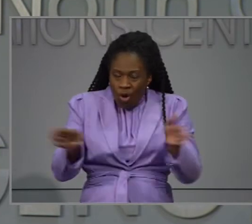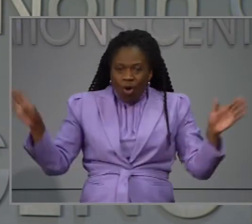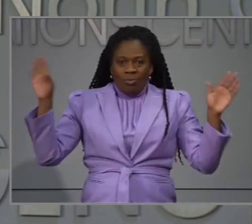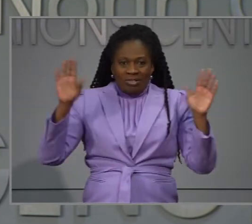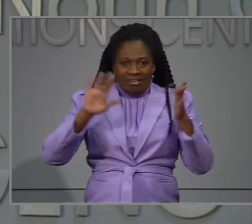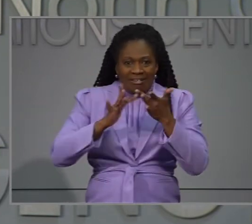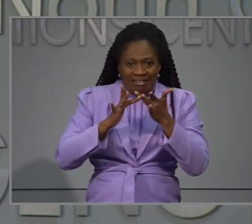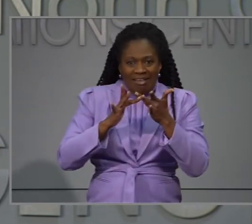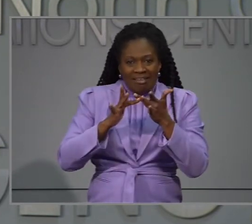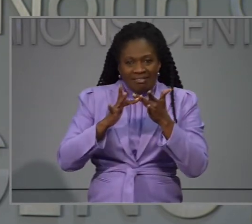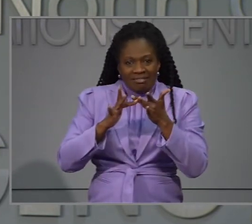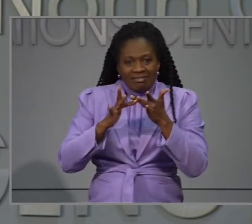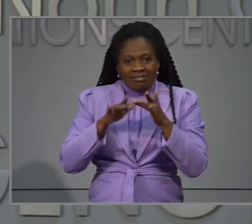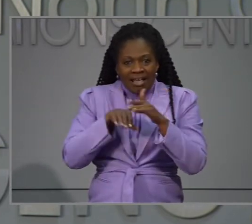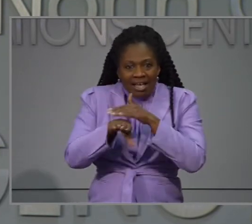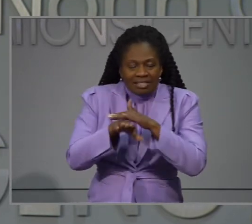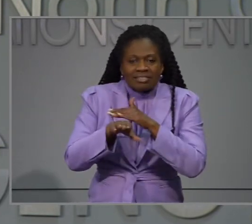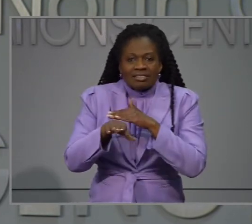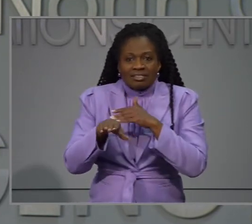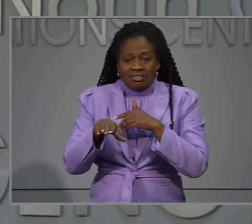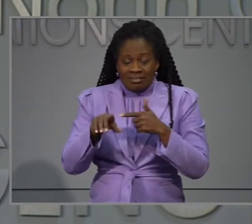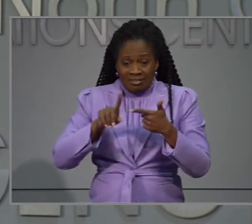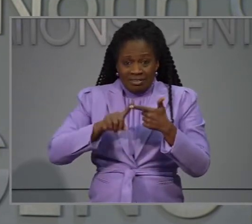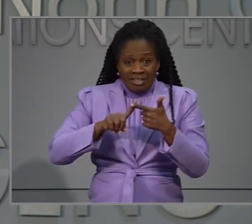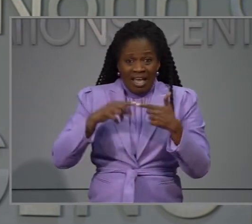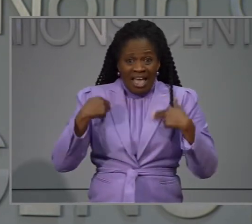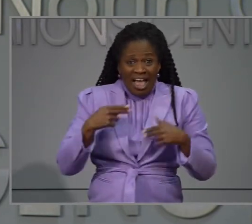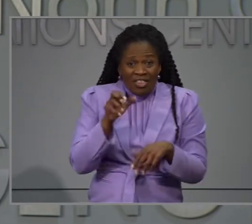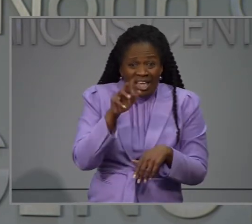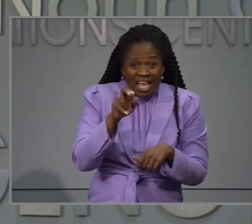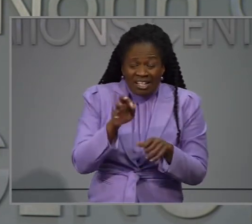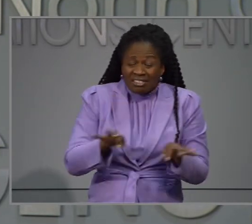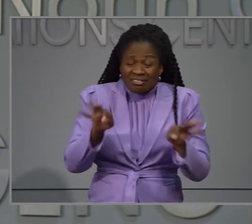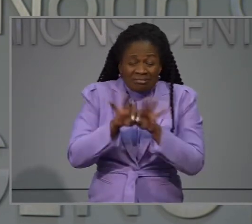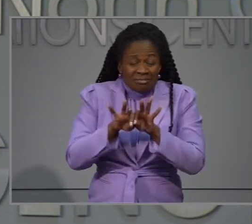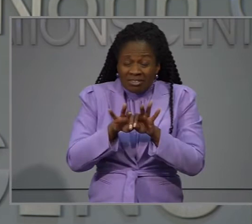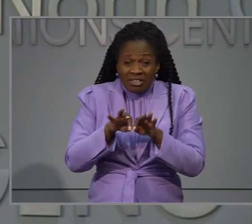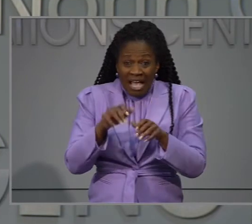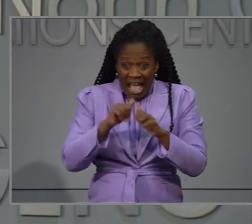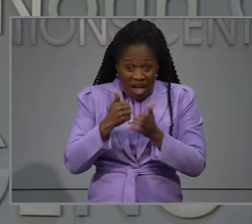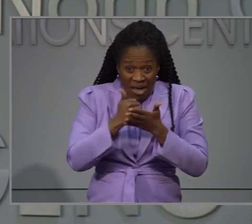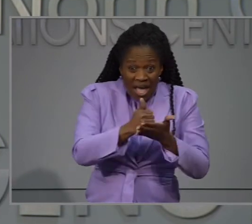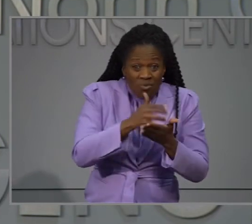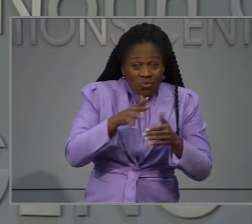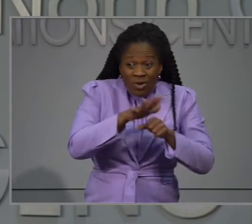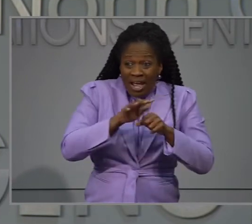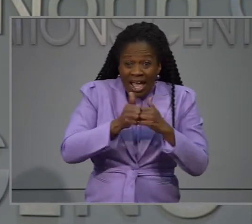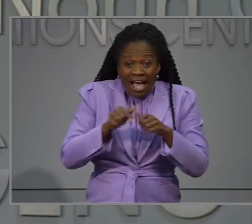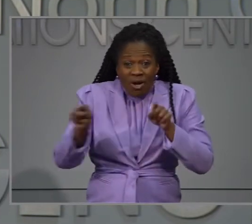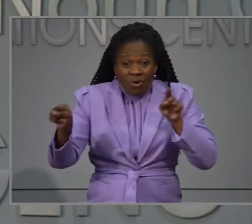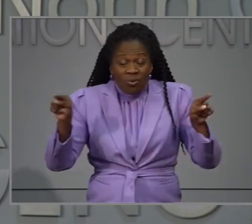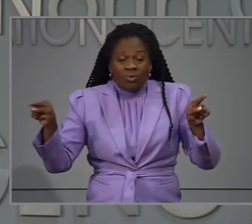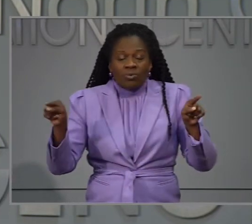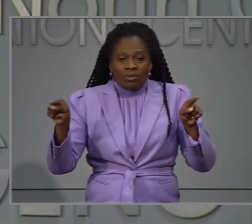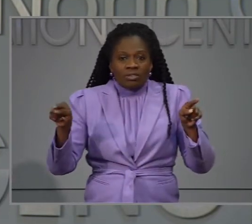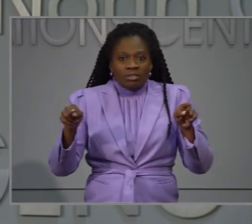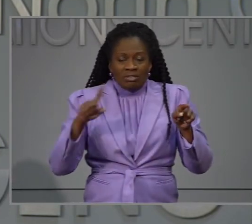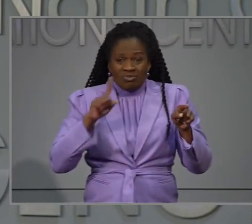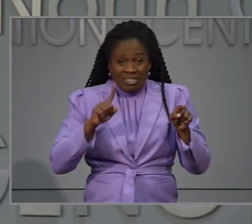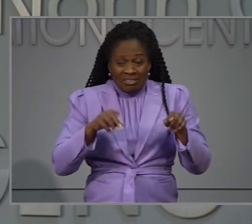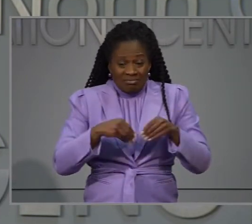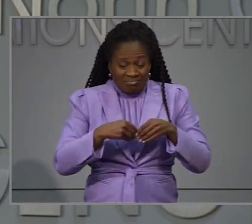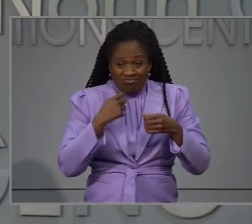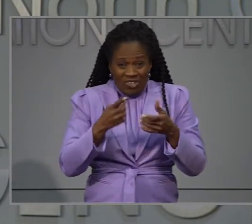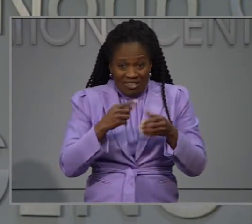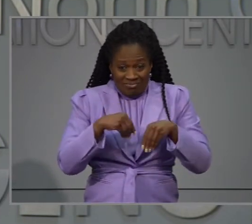el acceso a internet y también nos muestra que tenemos que hacer mucho trabajo para expandir la atención médica esta es una de las mejores